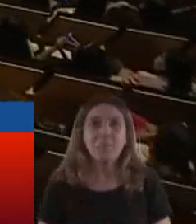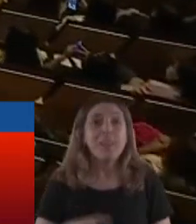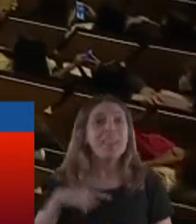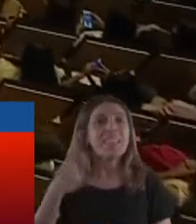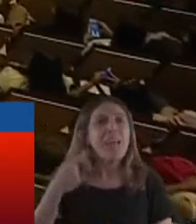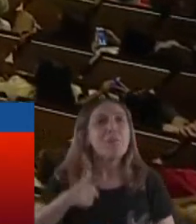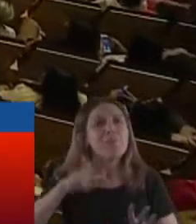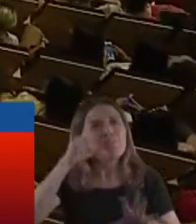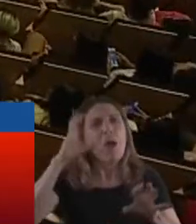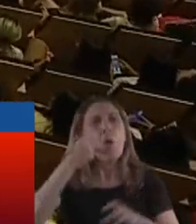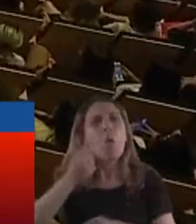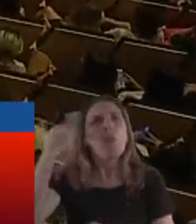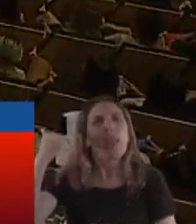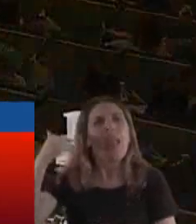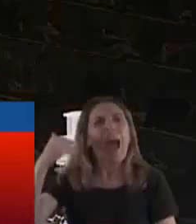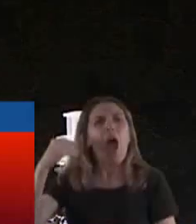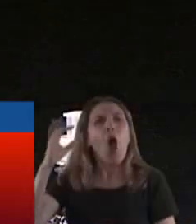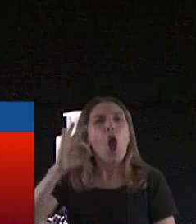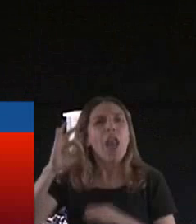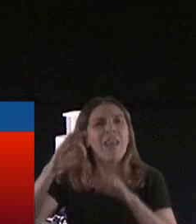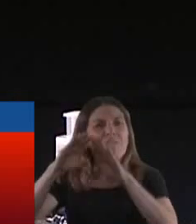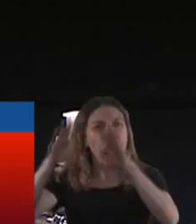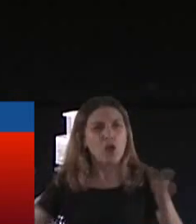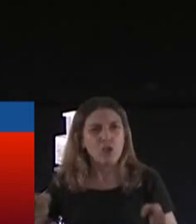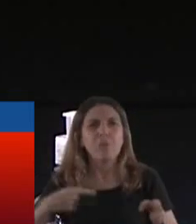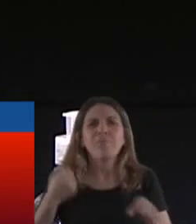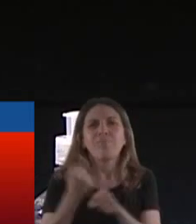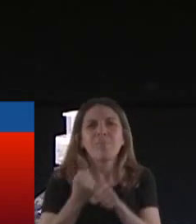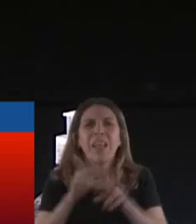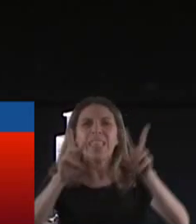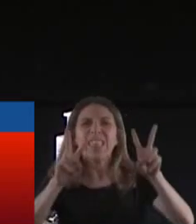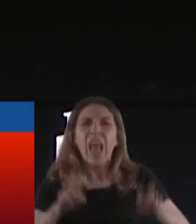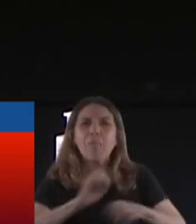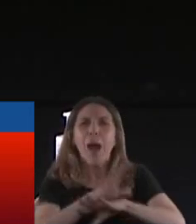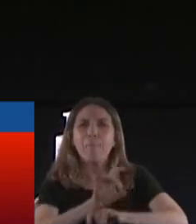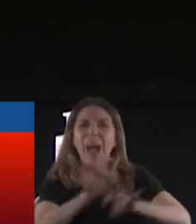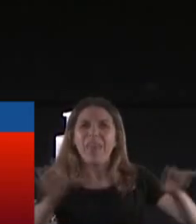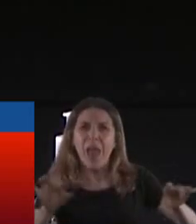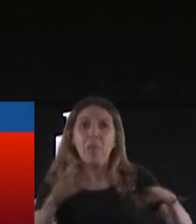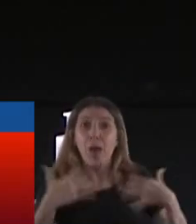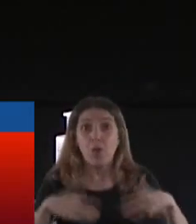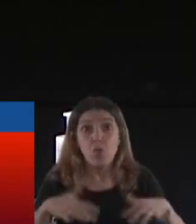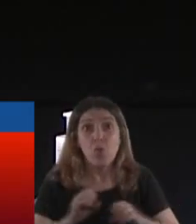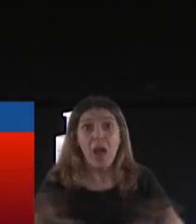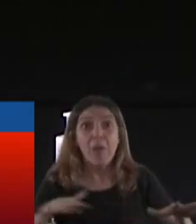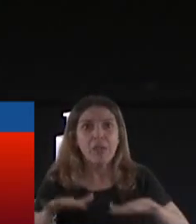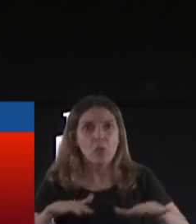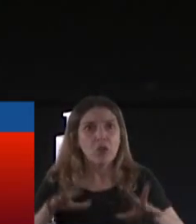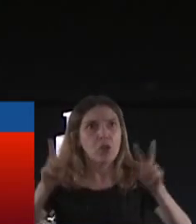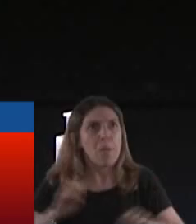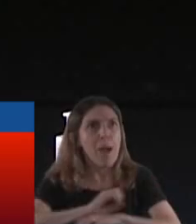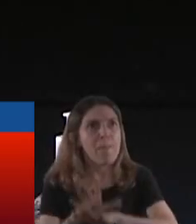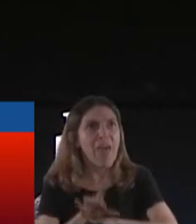me acuerdo un día que estábamos en Olivos y seguíamos trabajando en el medio cuando la pandemia nos molestaba mucho, nos perseguía